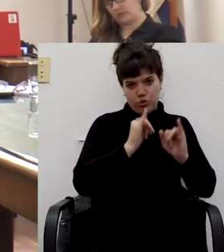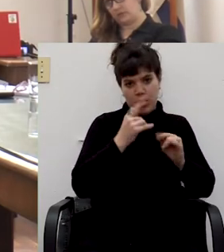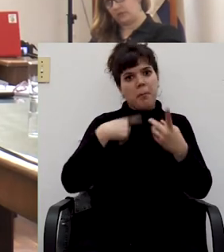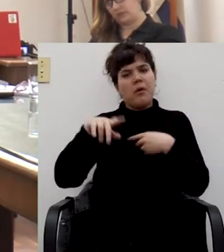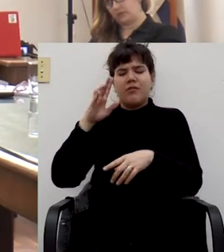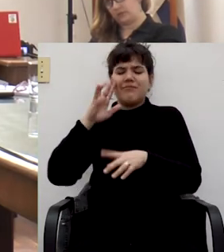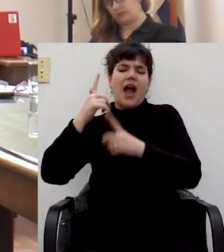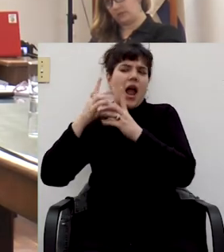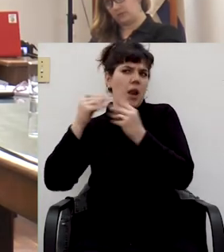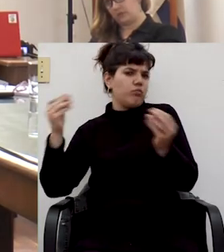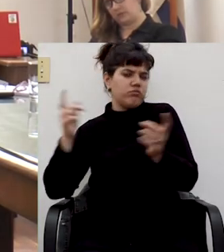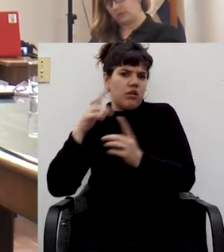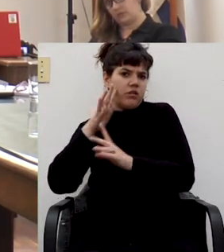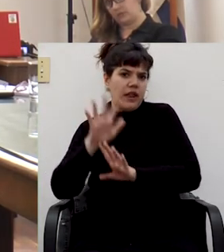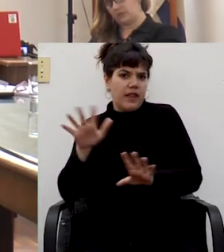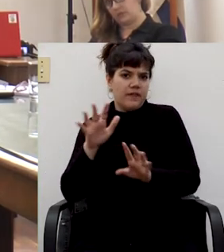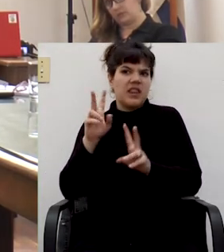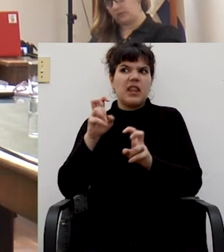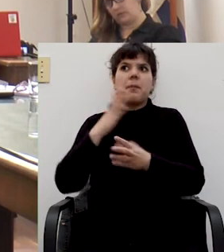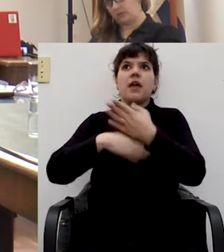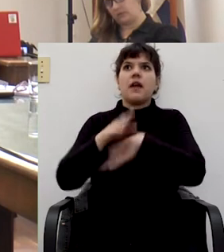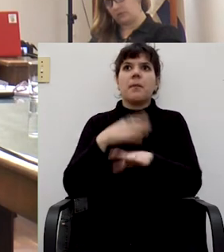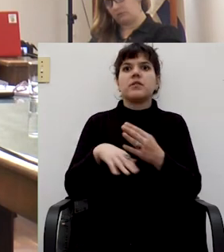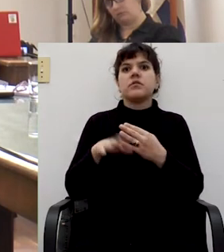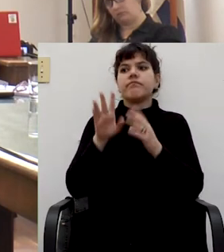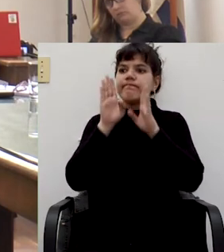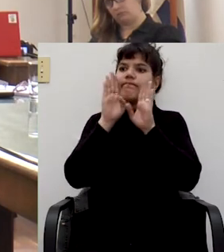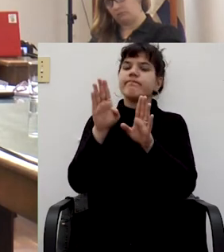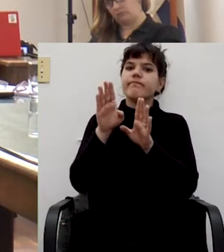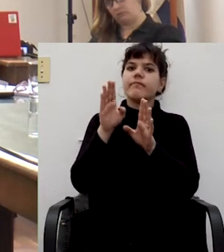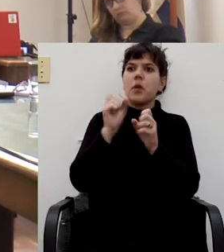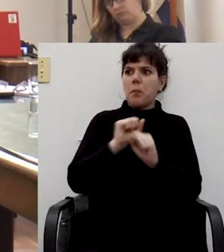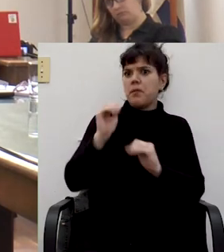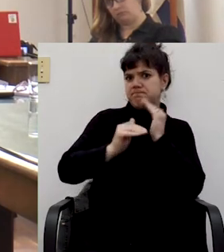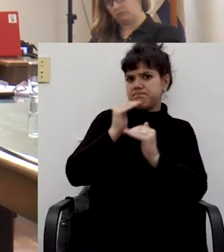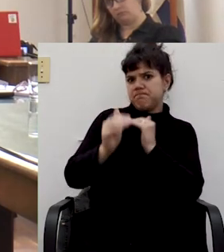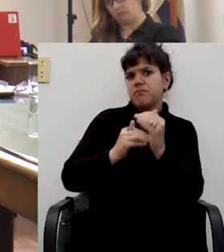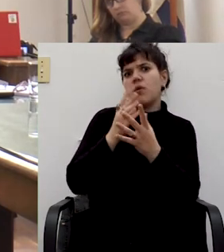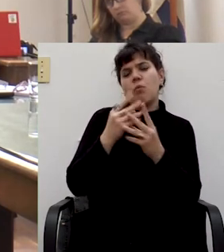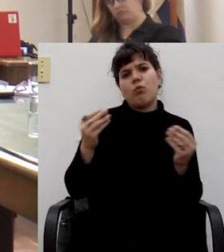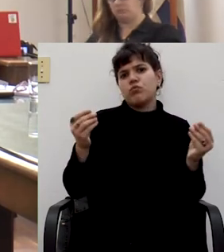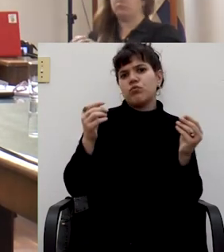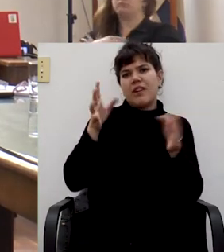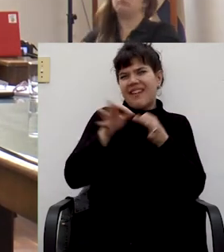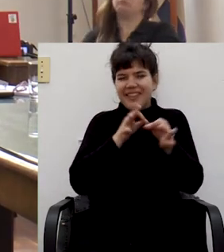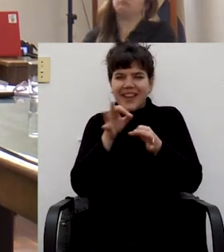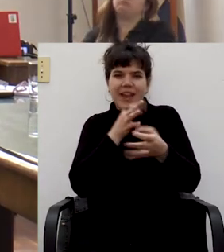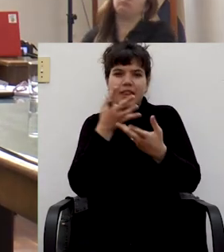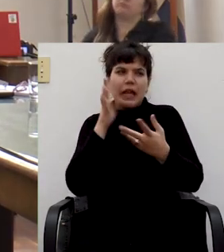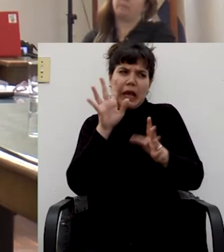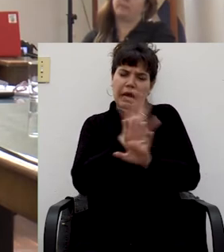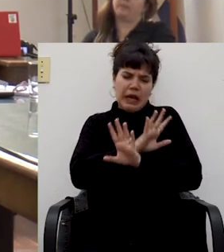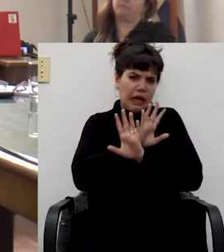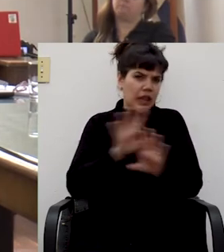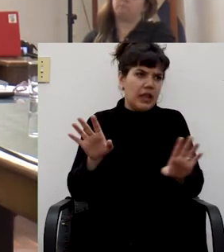la mirada con respecto a la discapacidad nos hace poder desarrollar un montón de estrategias que no tienen que